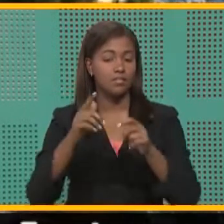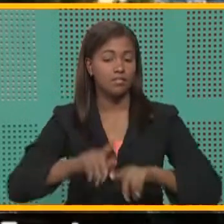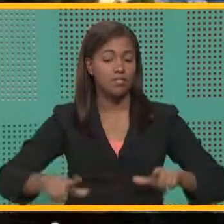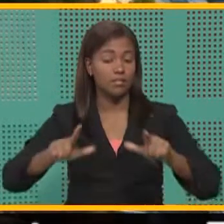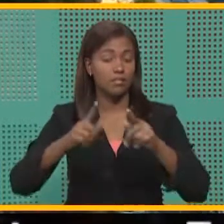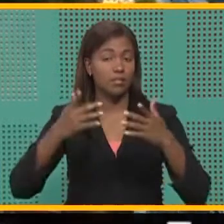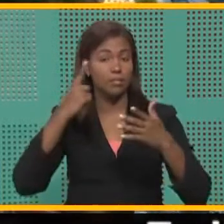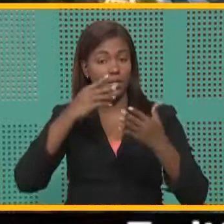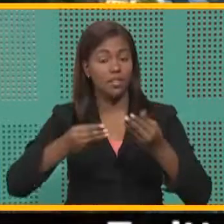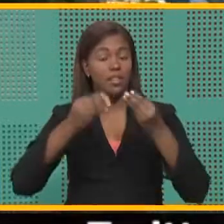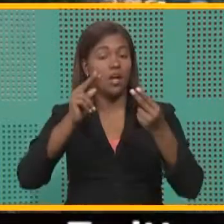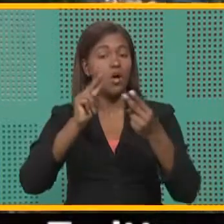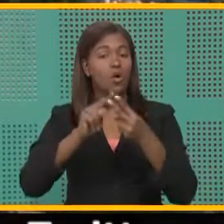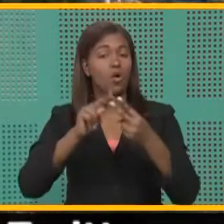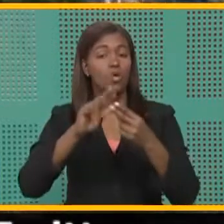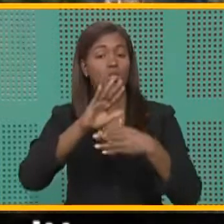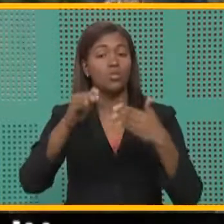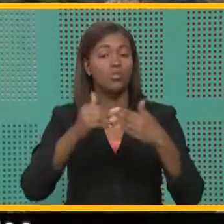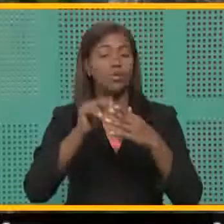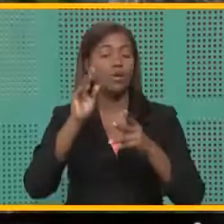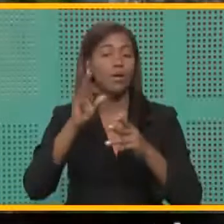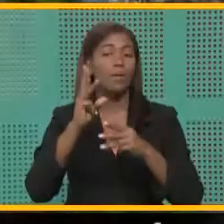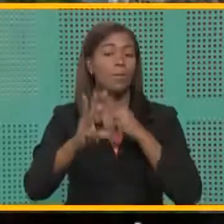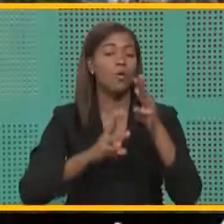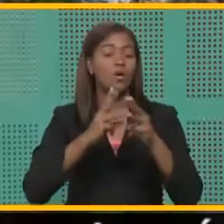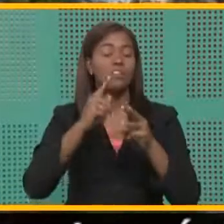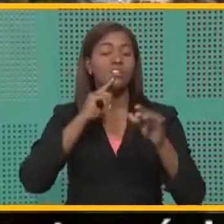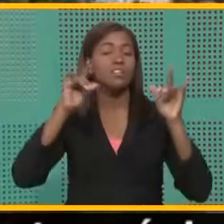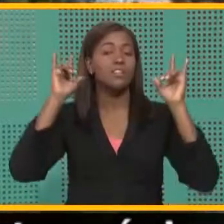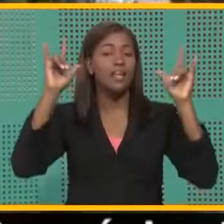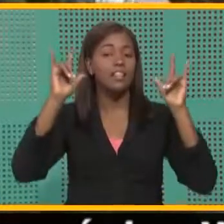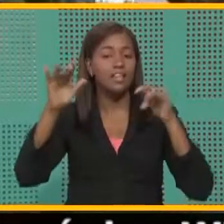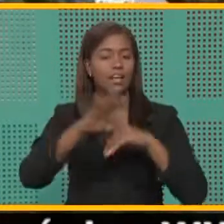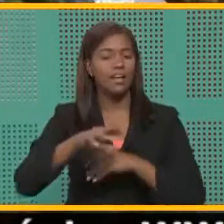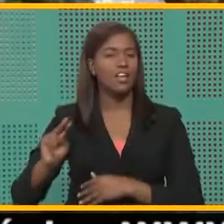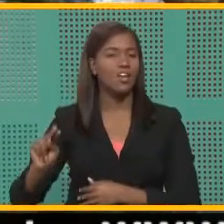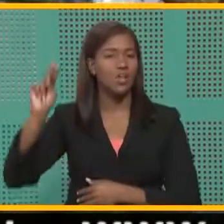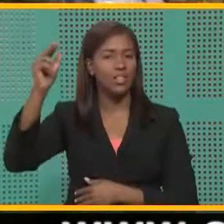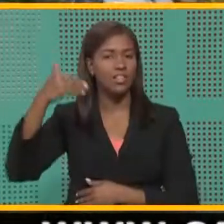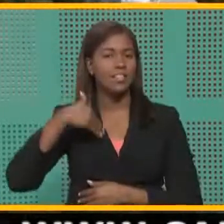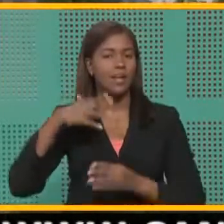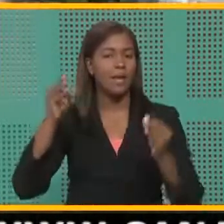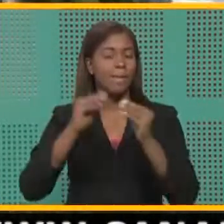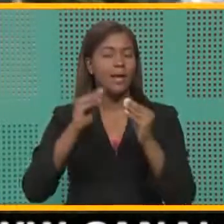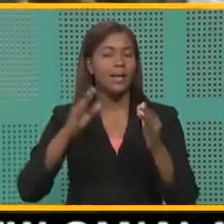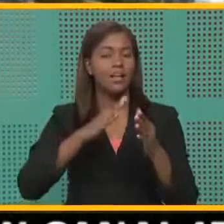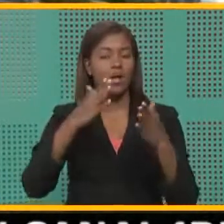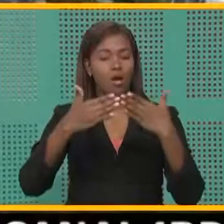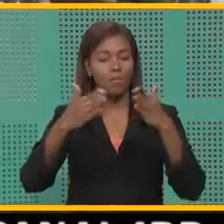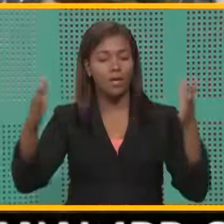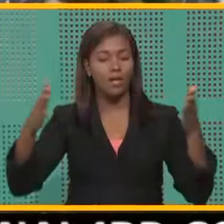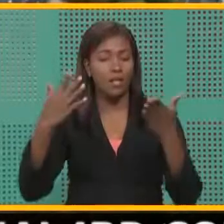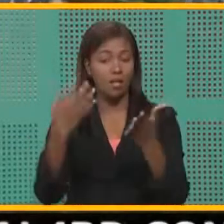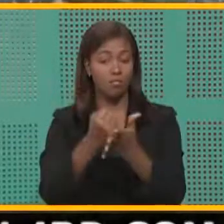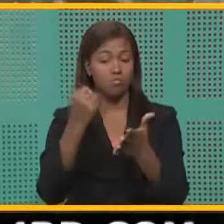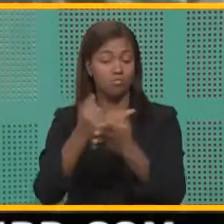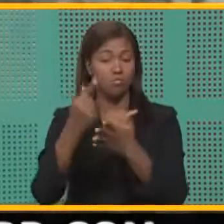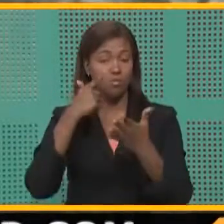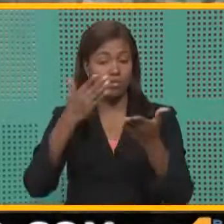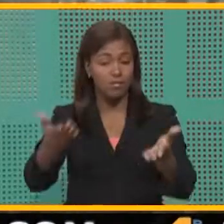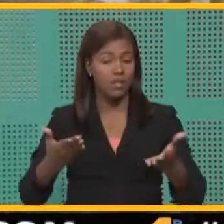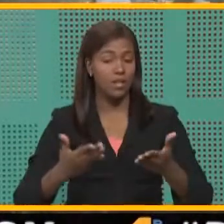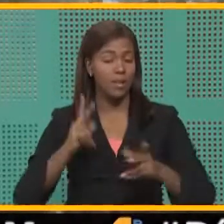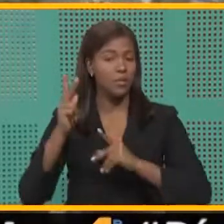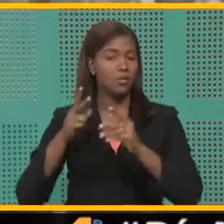para dar a conocer a todo el mundo que Santiago y el Cibao está más que nunca abierto al negocio, a recibir